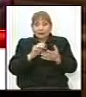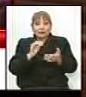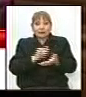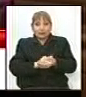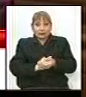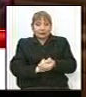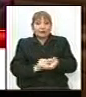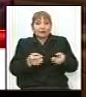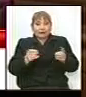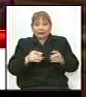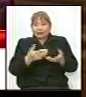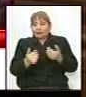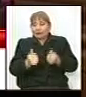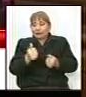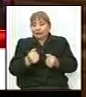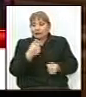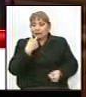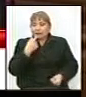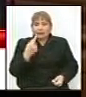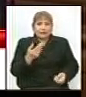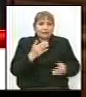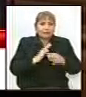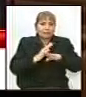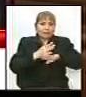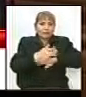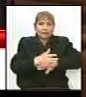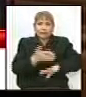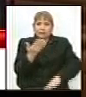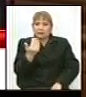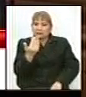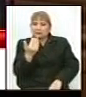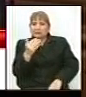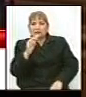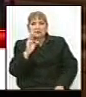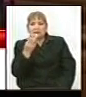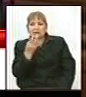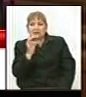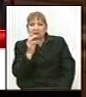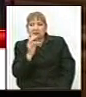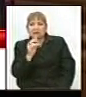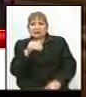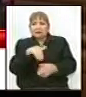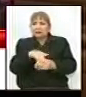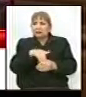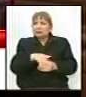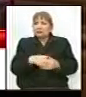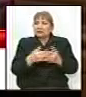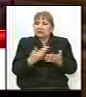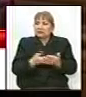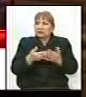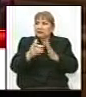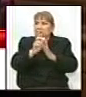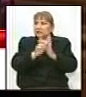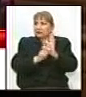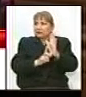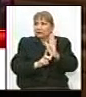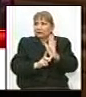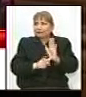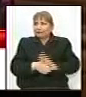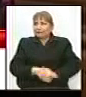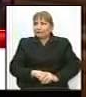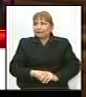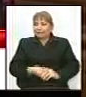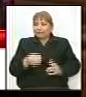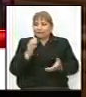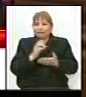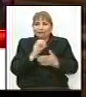saber cuáles son, que entraron por 15 votos, 17 votos con respecto a la lista preferencial, y el señor